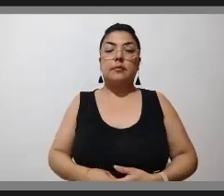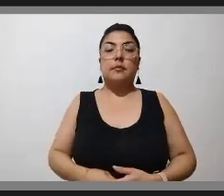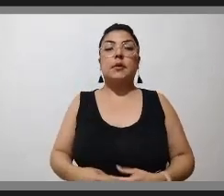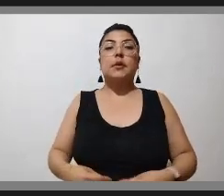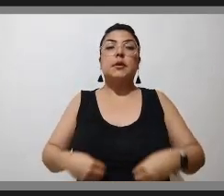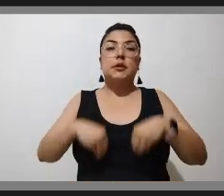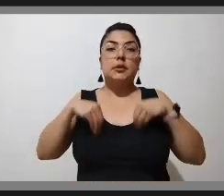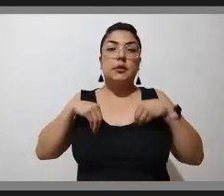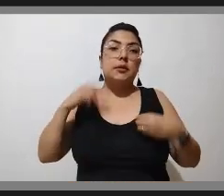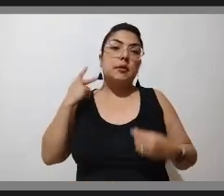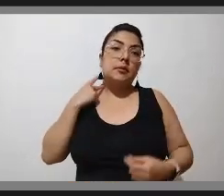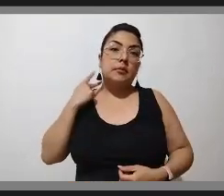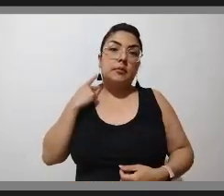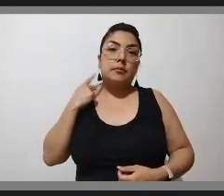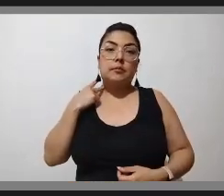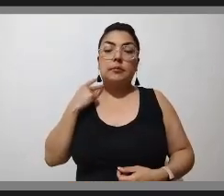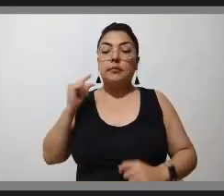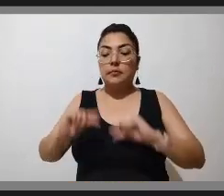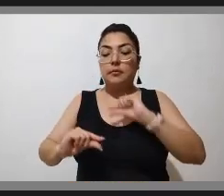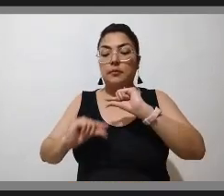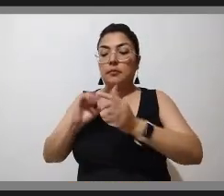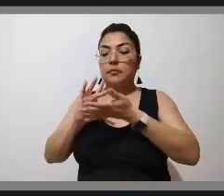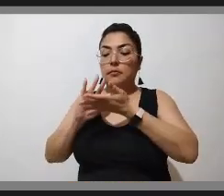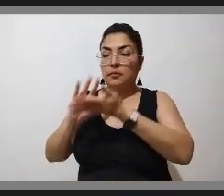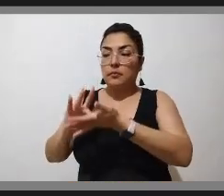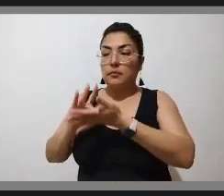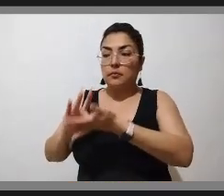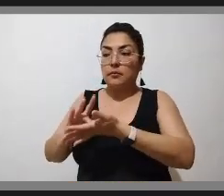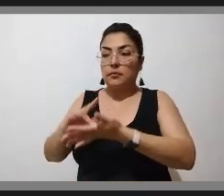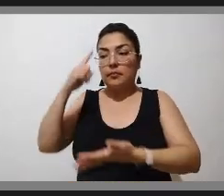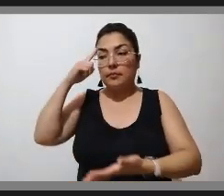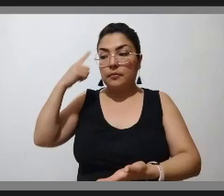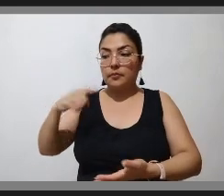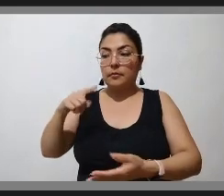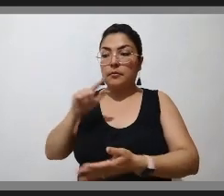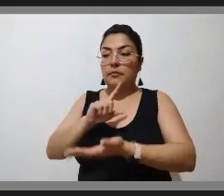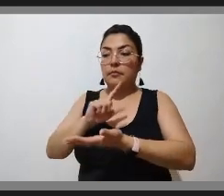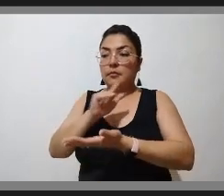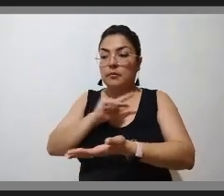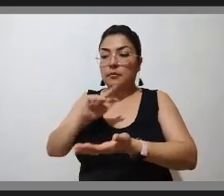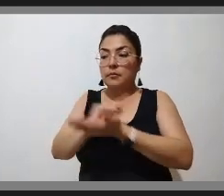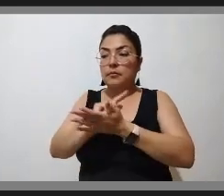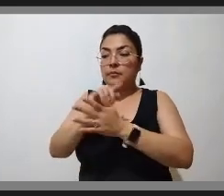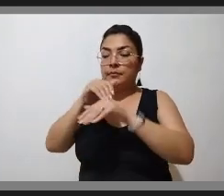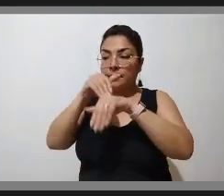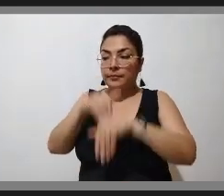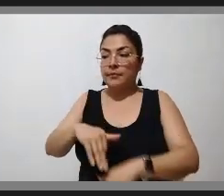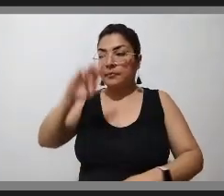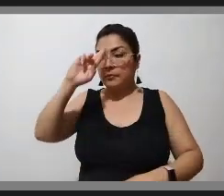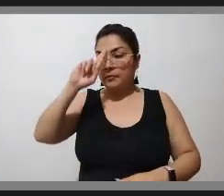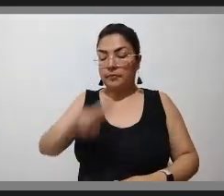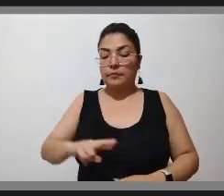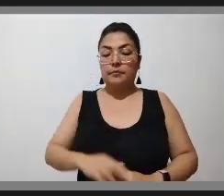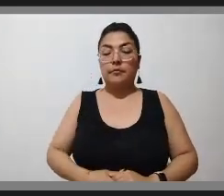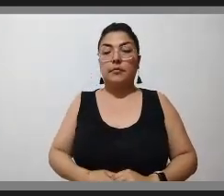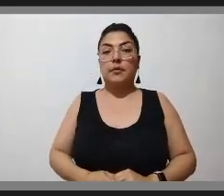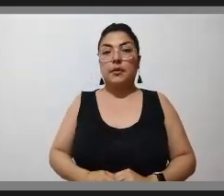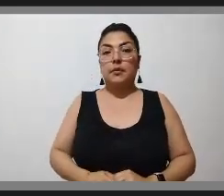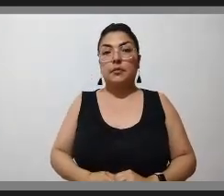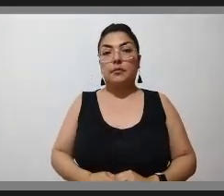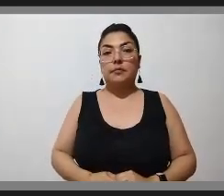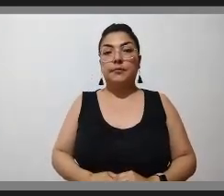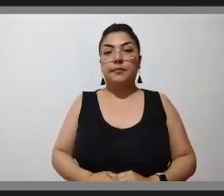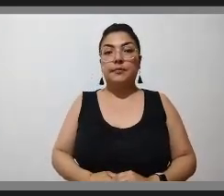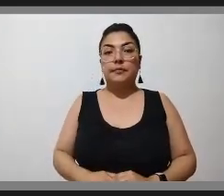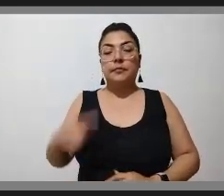evolucionando y ha ido cada vez siendo más garantista en este tema. Pero también necesitamos aprender a actuar con perspectiva